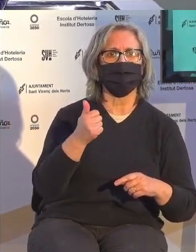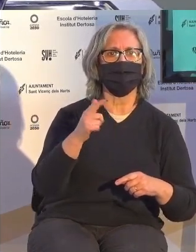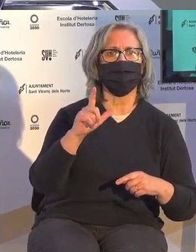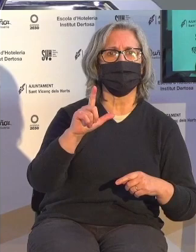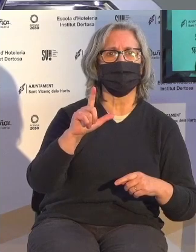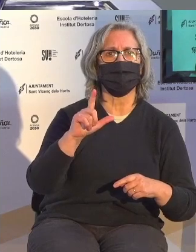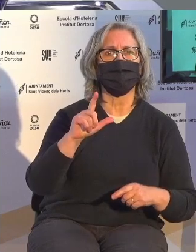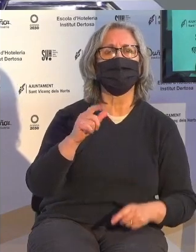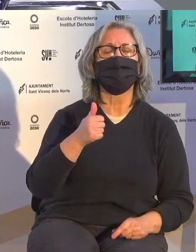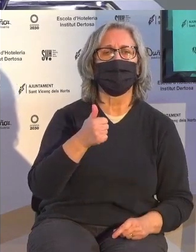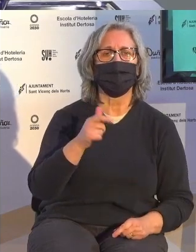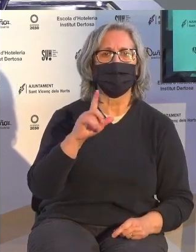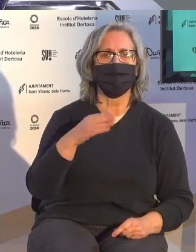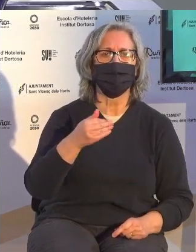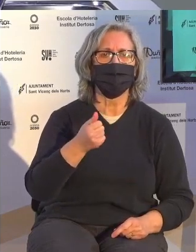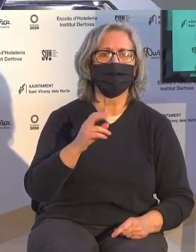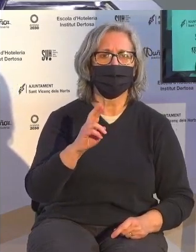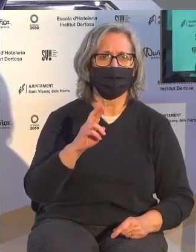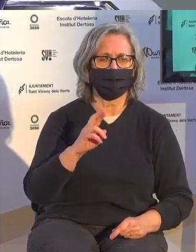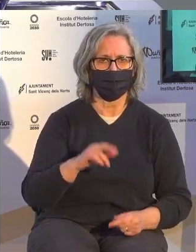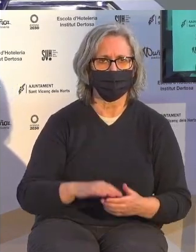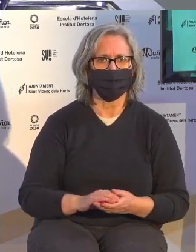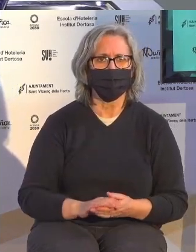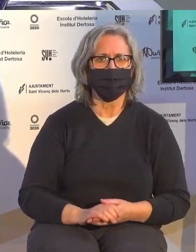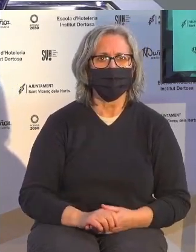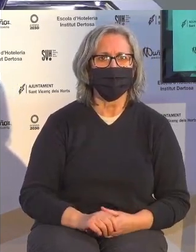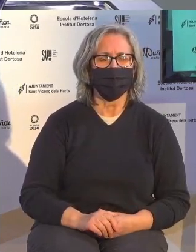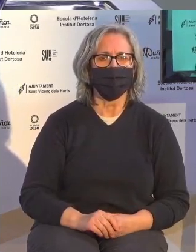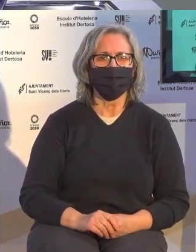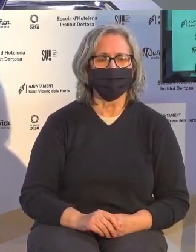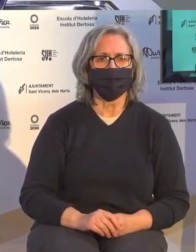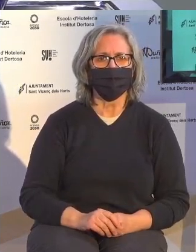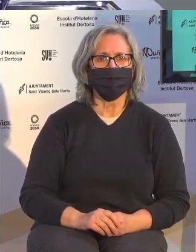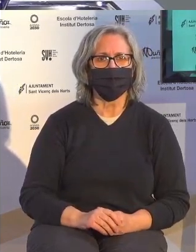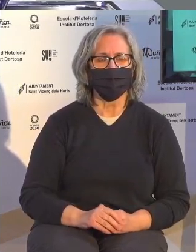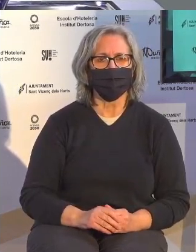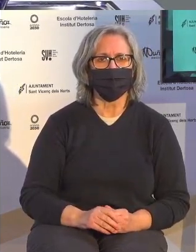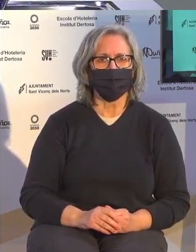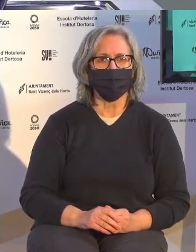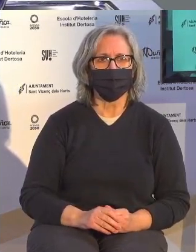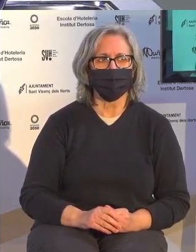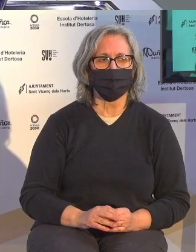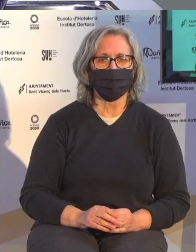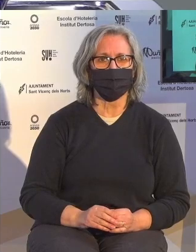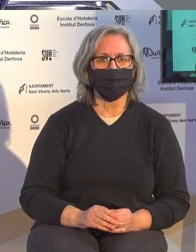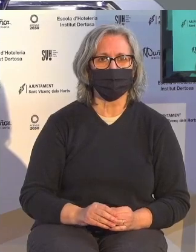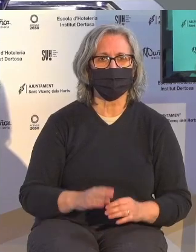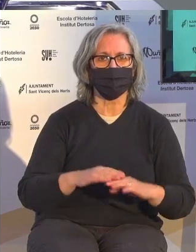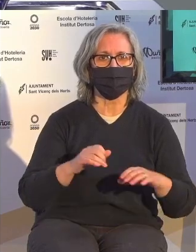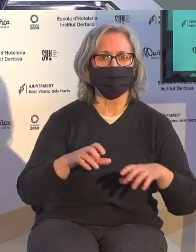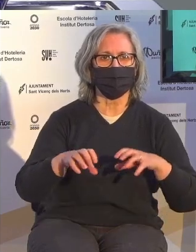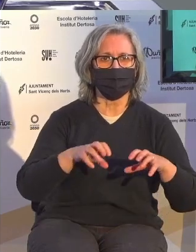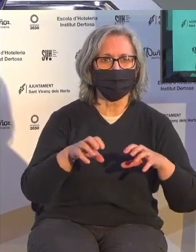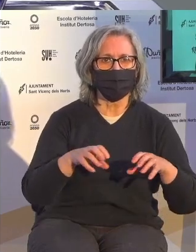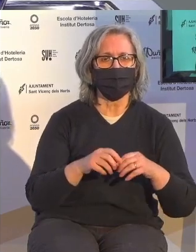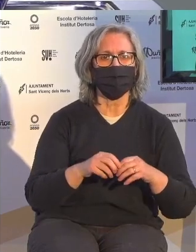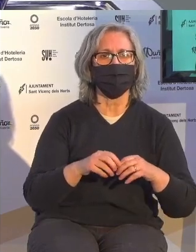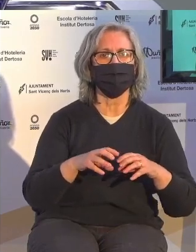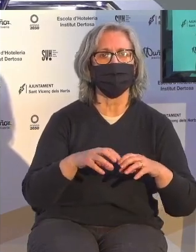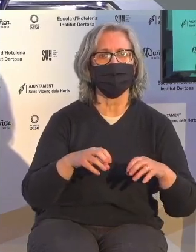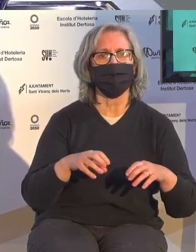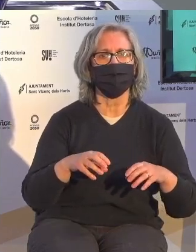las esponjas de pasteles y para decoración también vamos a